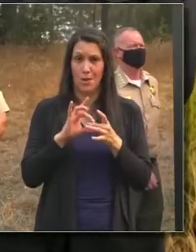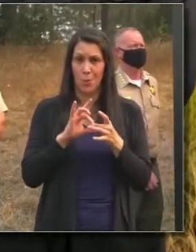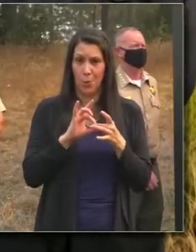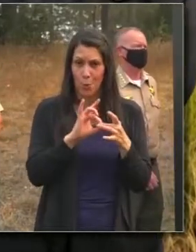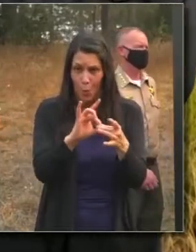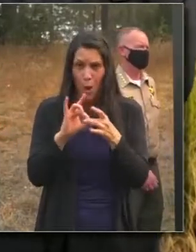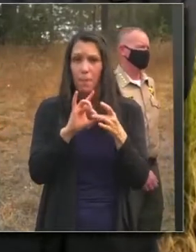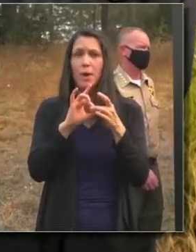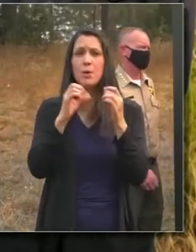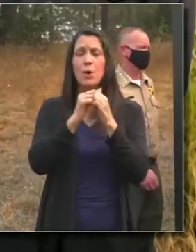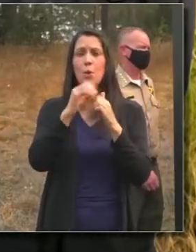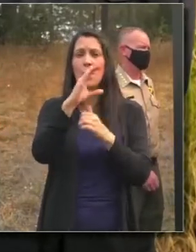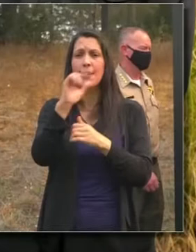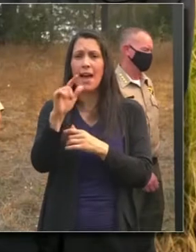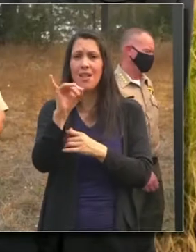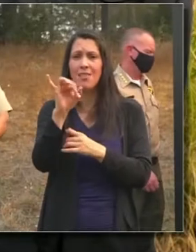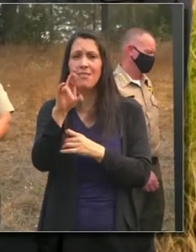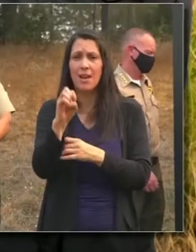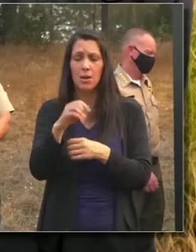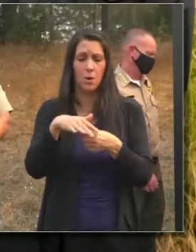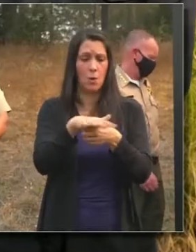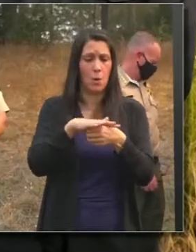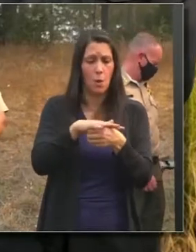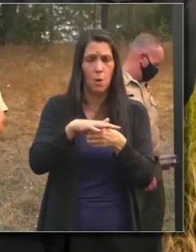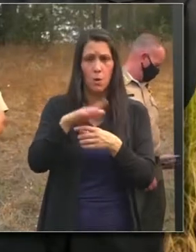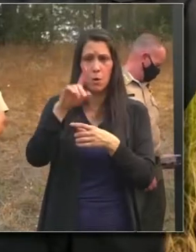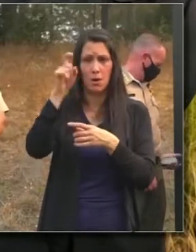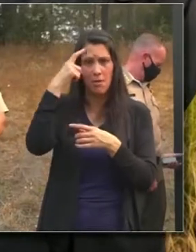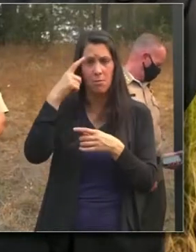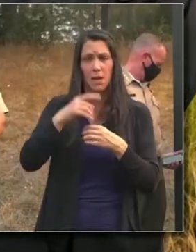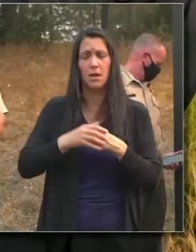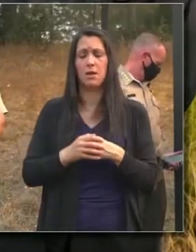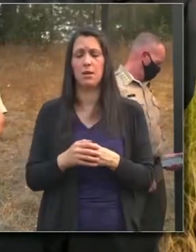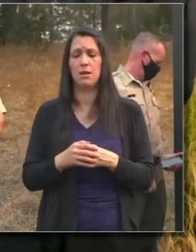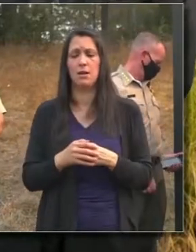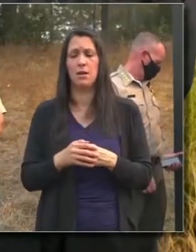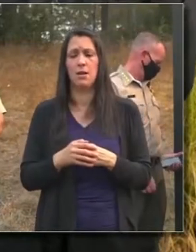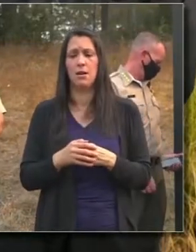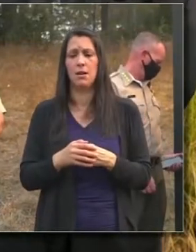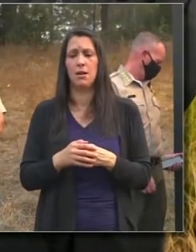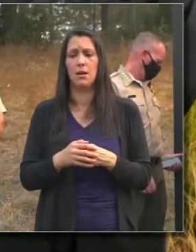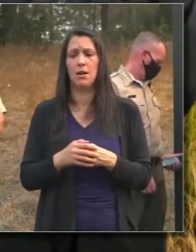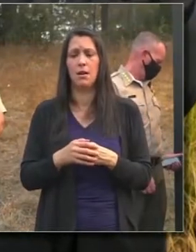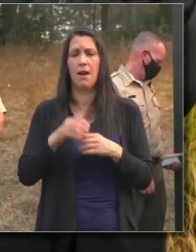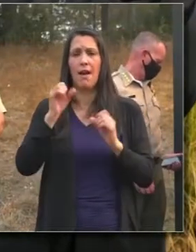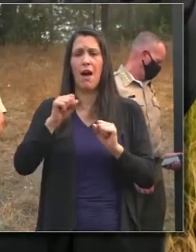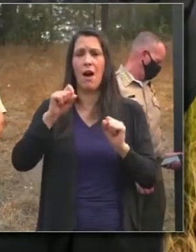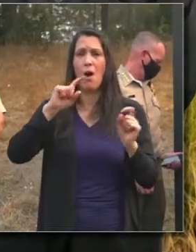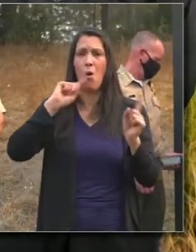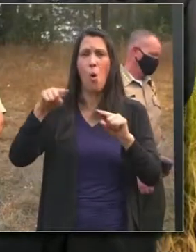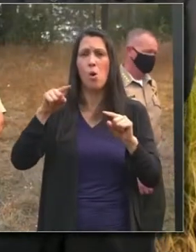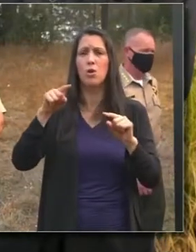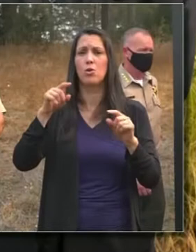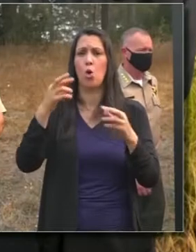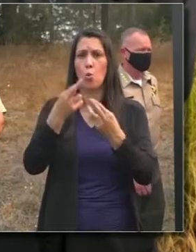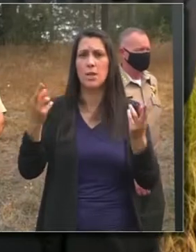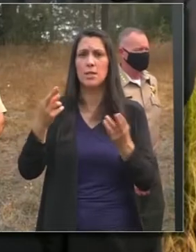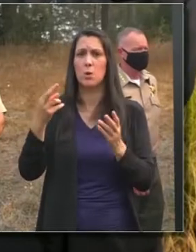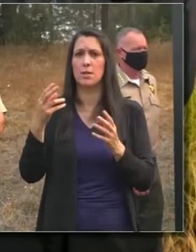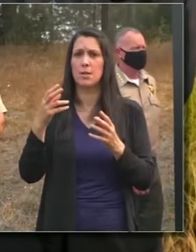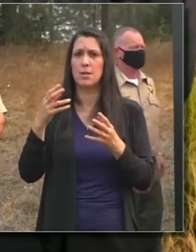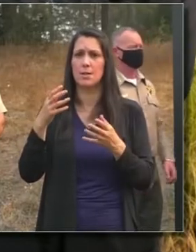cooperación la organización de calfire y nuestros gobierno local que pudieron ordenar